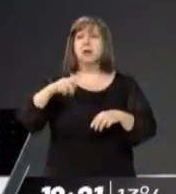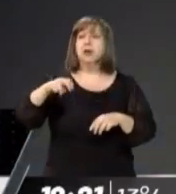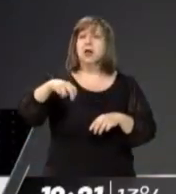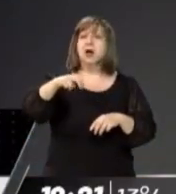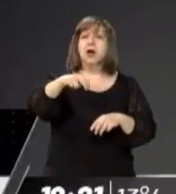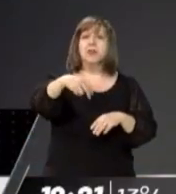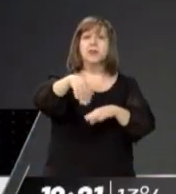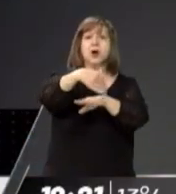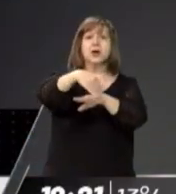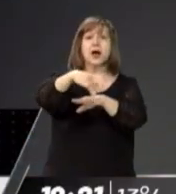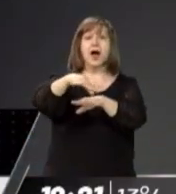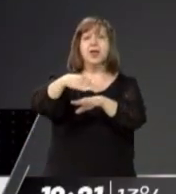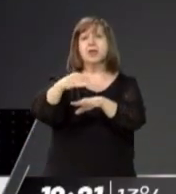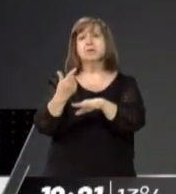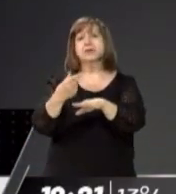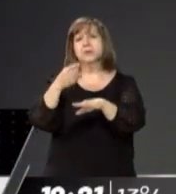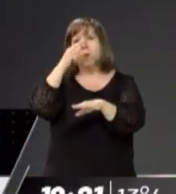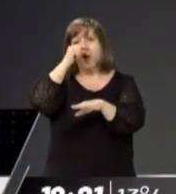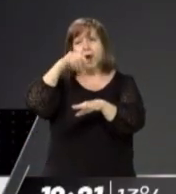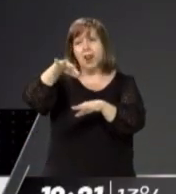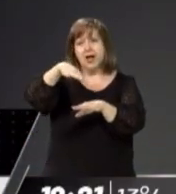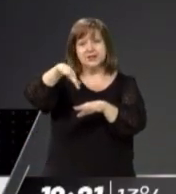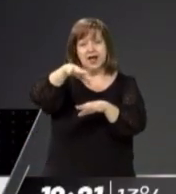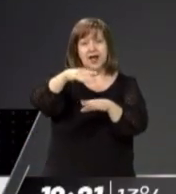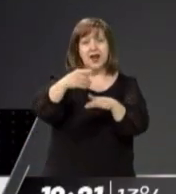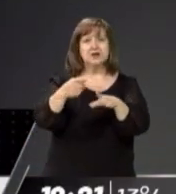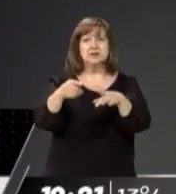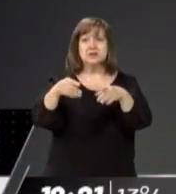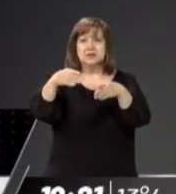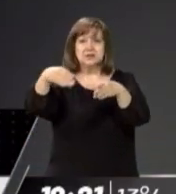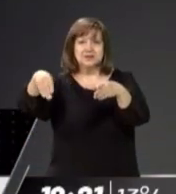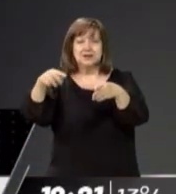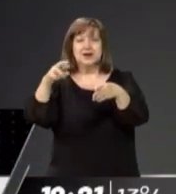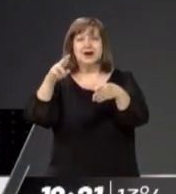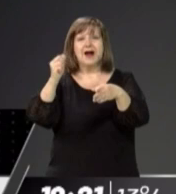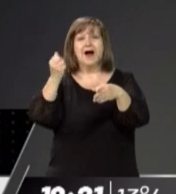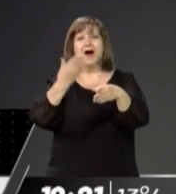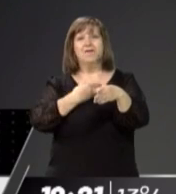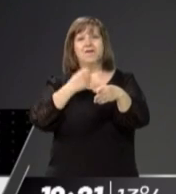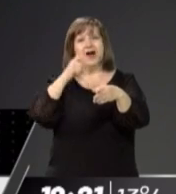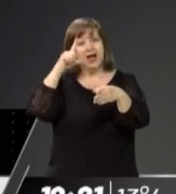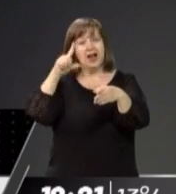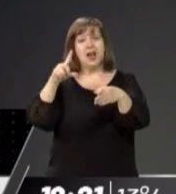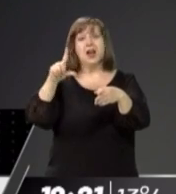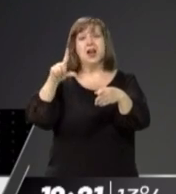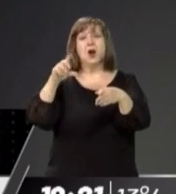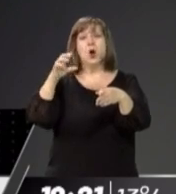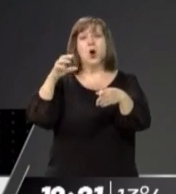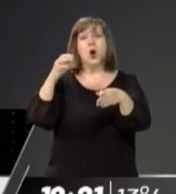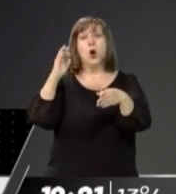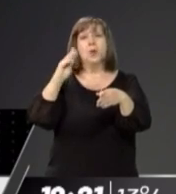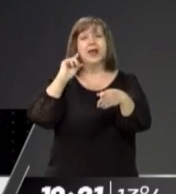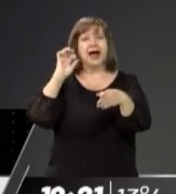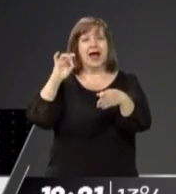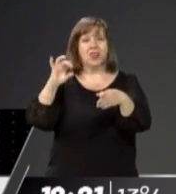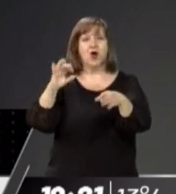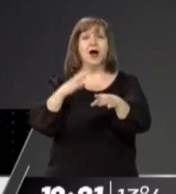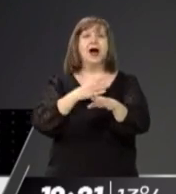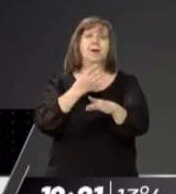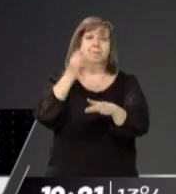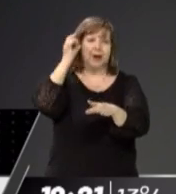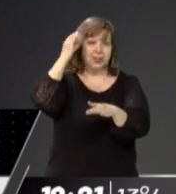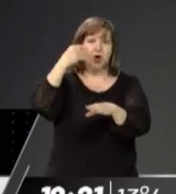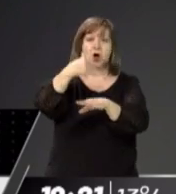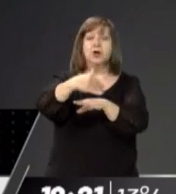Heras. ¿Sí? Allí estaba entre calles Rafael Obligado y Rioja, en el departamento de Las Heras,